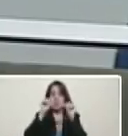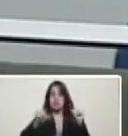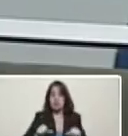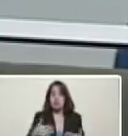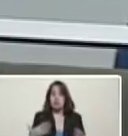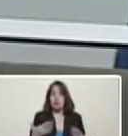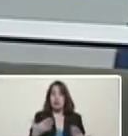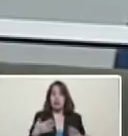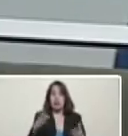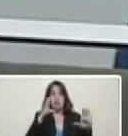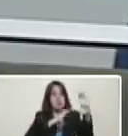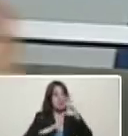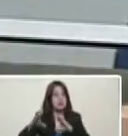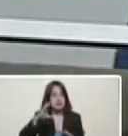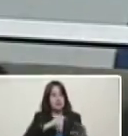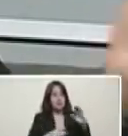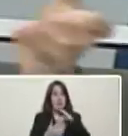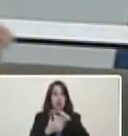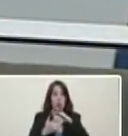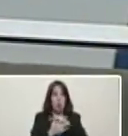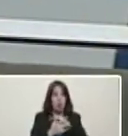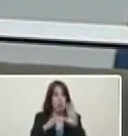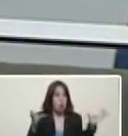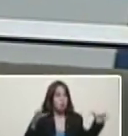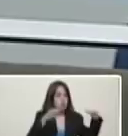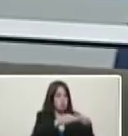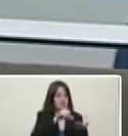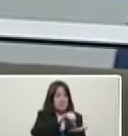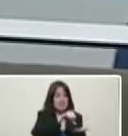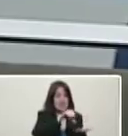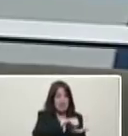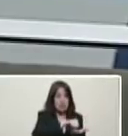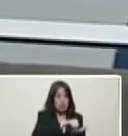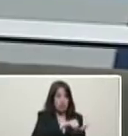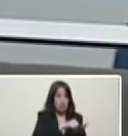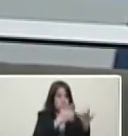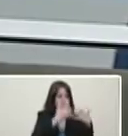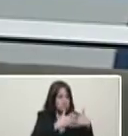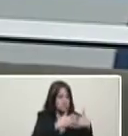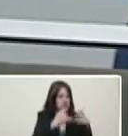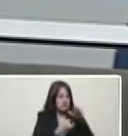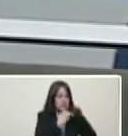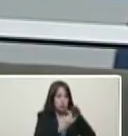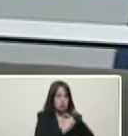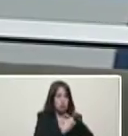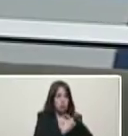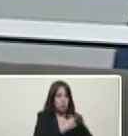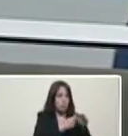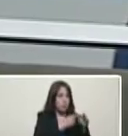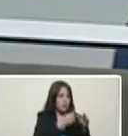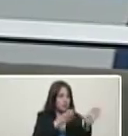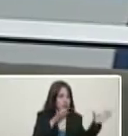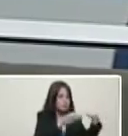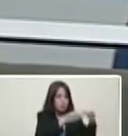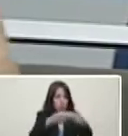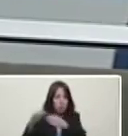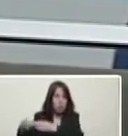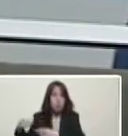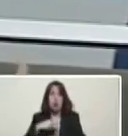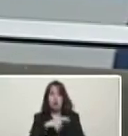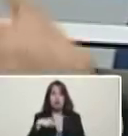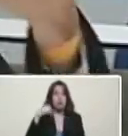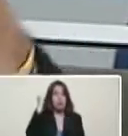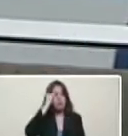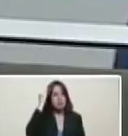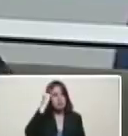desde Ciencia y Tecnología es crear un centro en cada estado del país y nosotros pues nos proponemos como facilitadores, no es